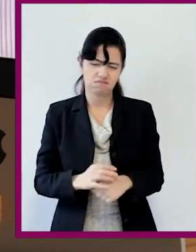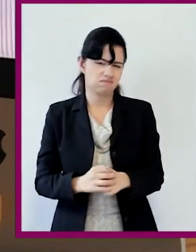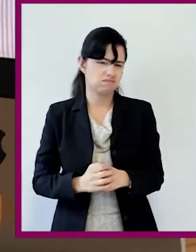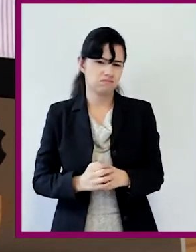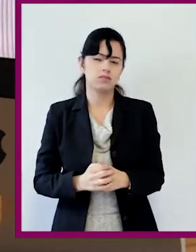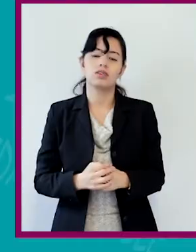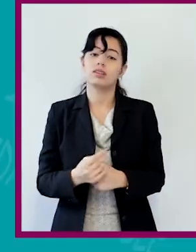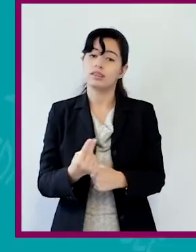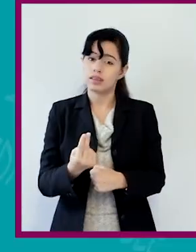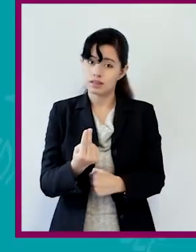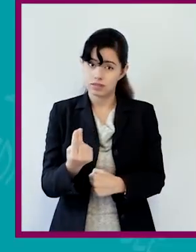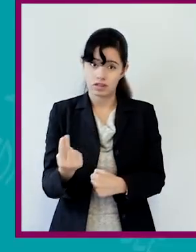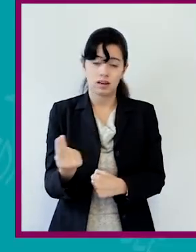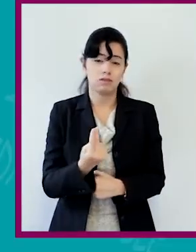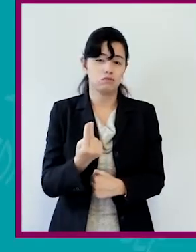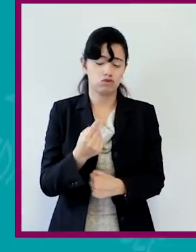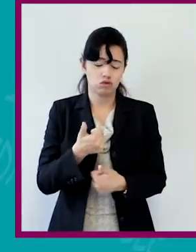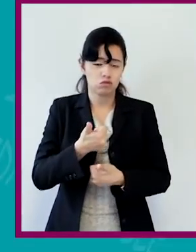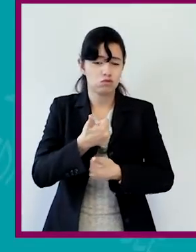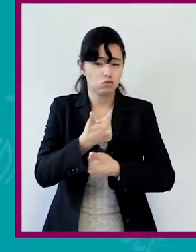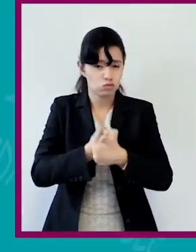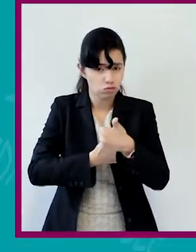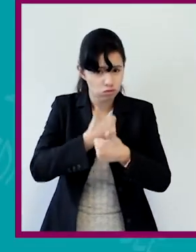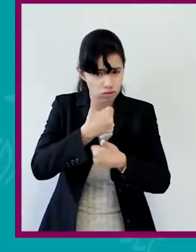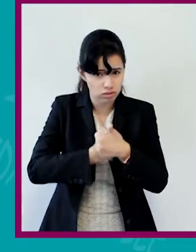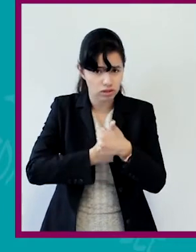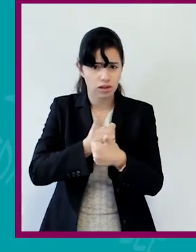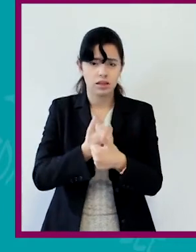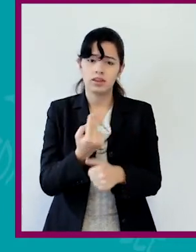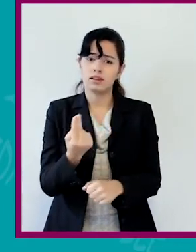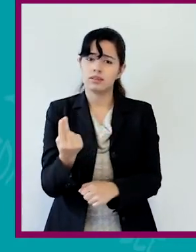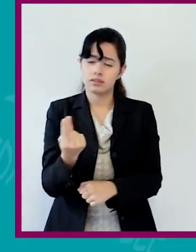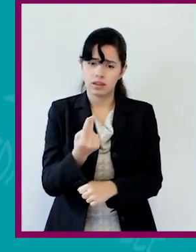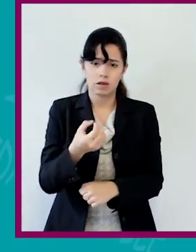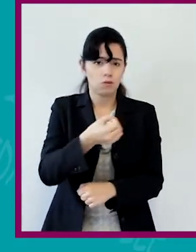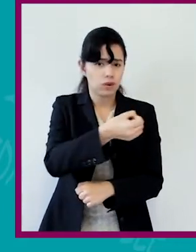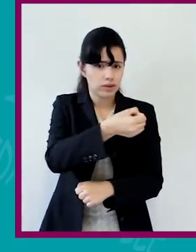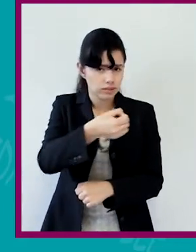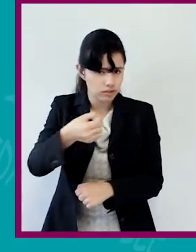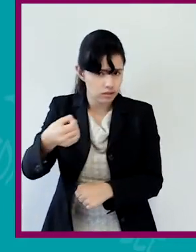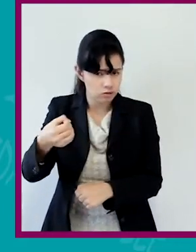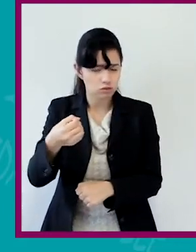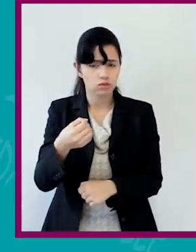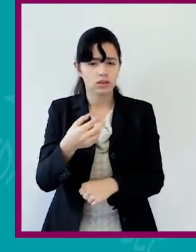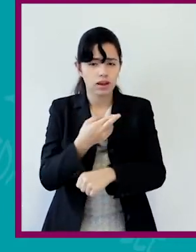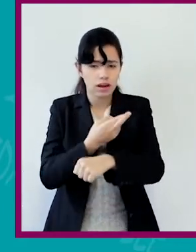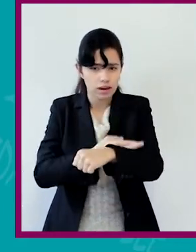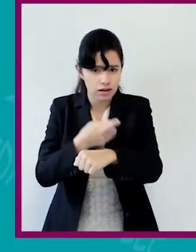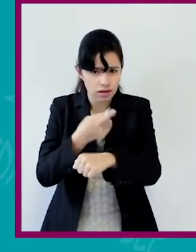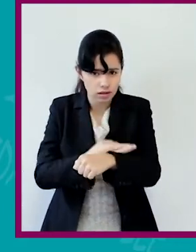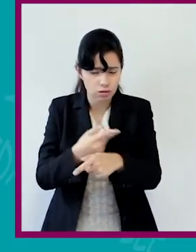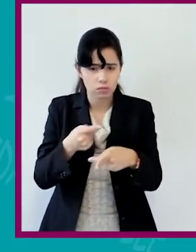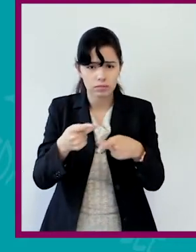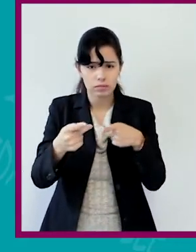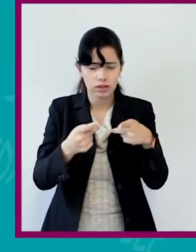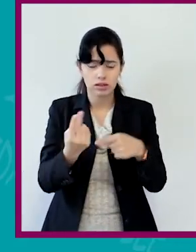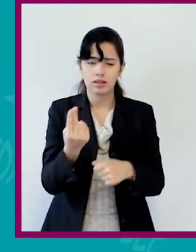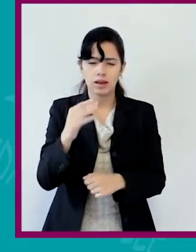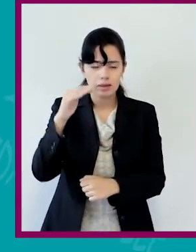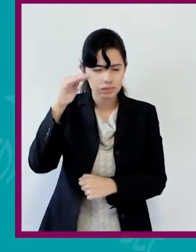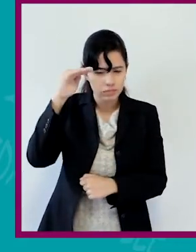una ilusión. Se requiere de lucha, se requiere de organización, se requiere